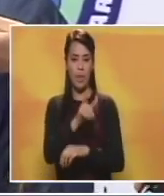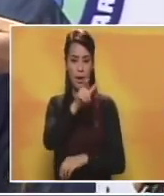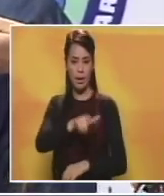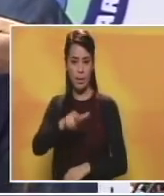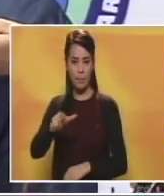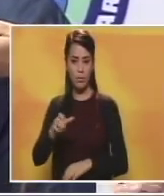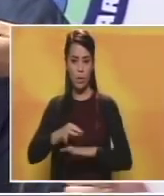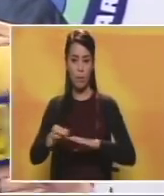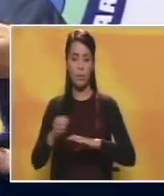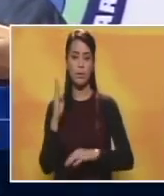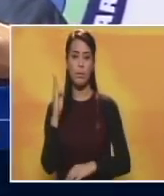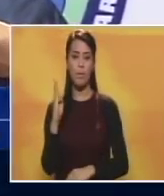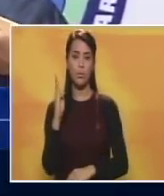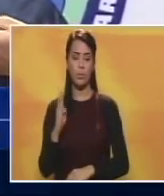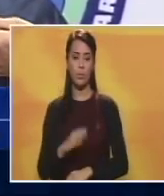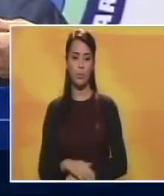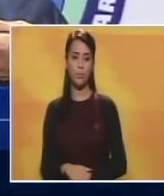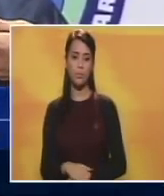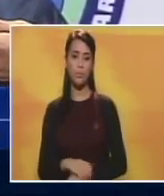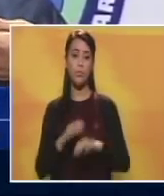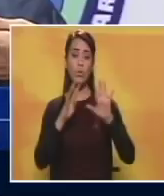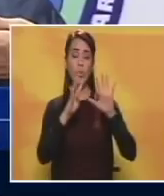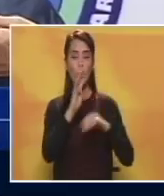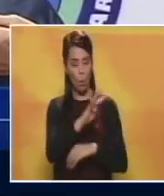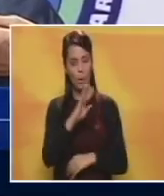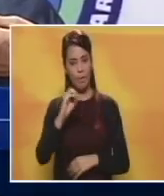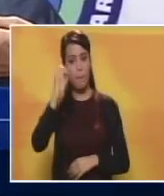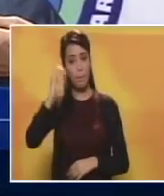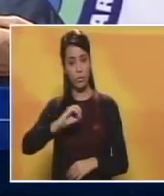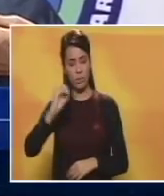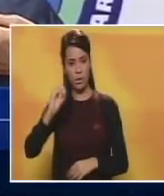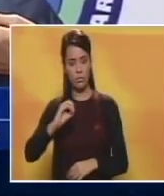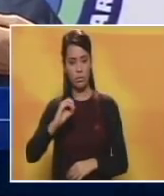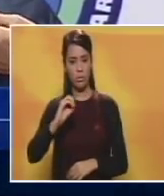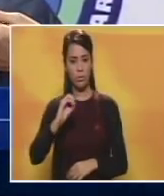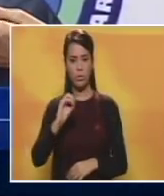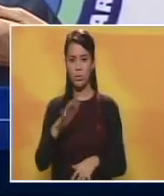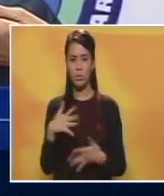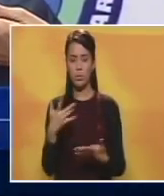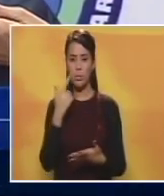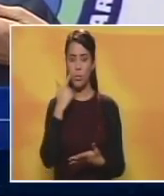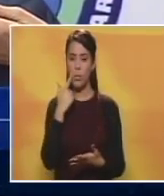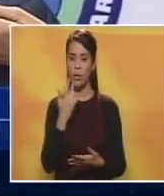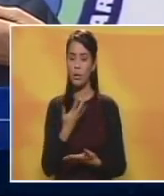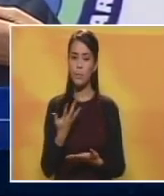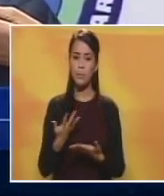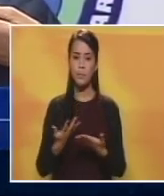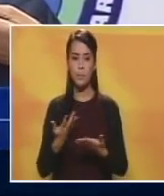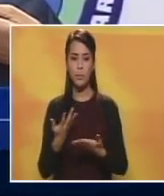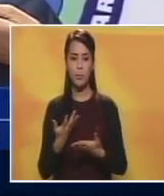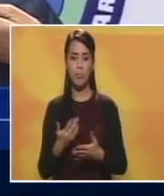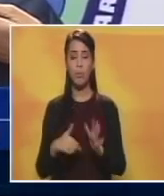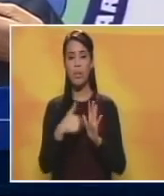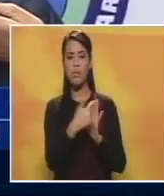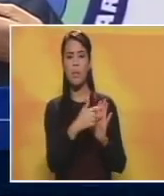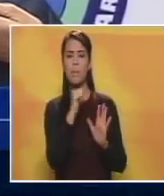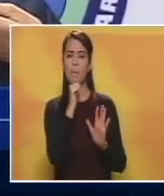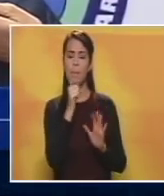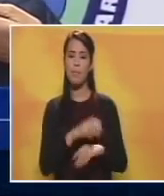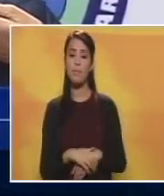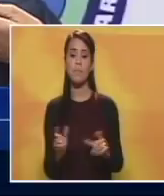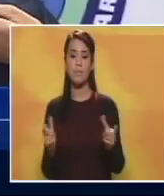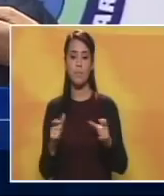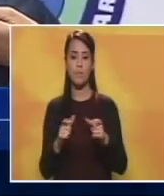Ciudadana del municipio de Baruta. Una variación de un 40% en cuanto a la efectividad en el delito. Tenemos una disminución